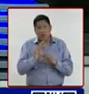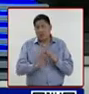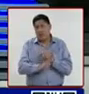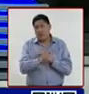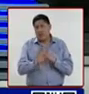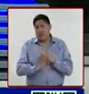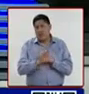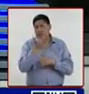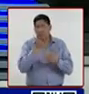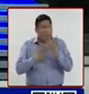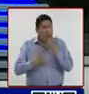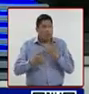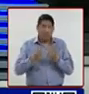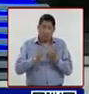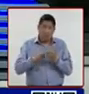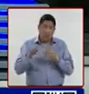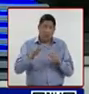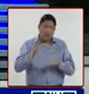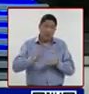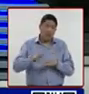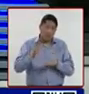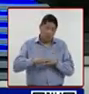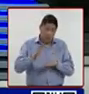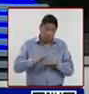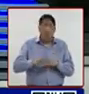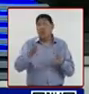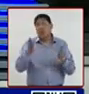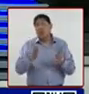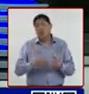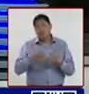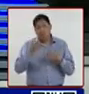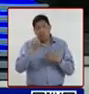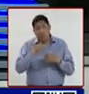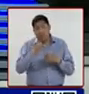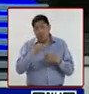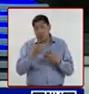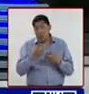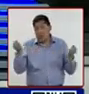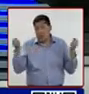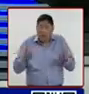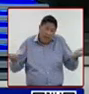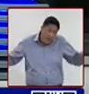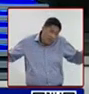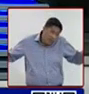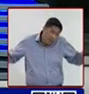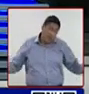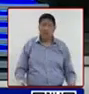protegiendo. Esa es la recomendación. Y por supuesto, las caseritas, si en algún momento desaparecen, dicen,